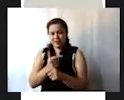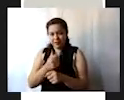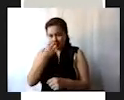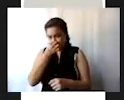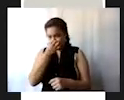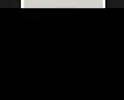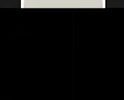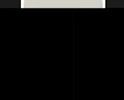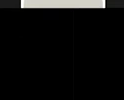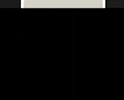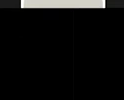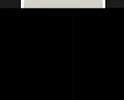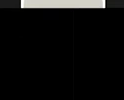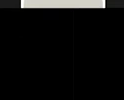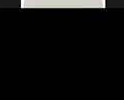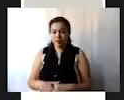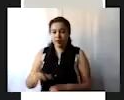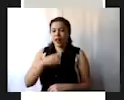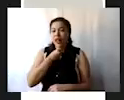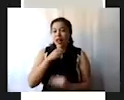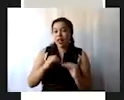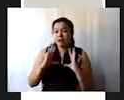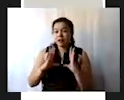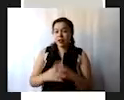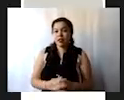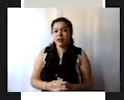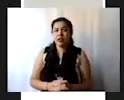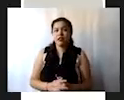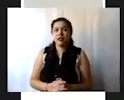Ay, hay un micrófono por ahí.